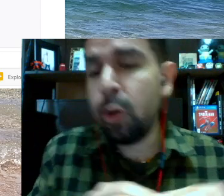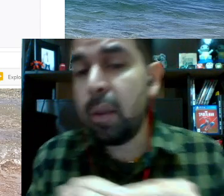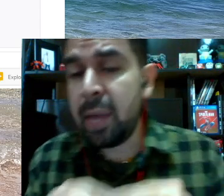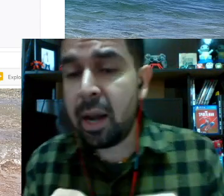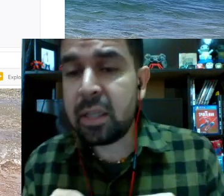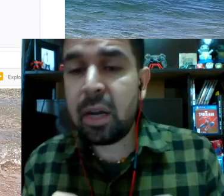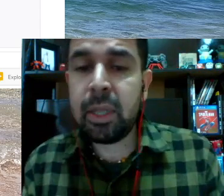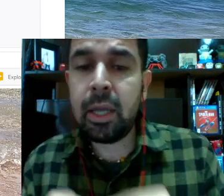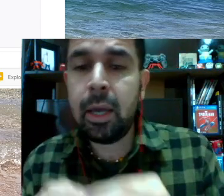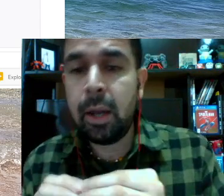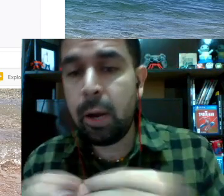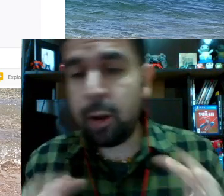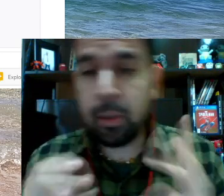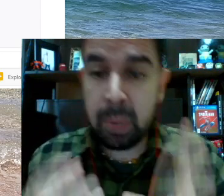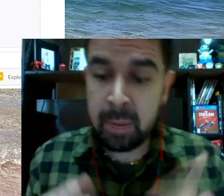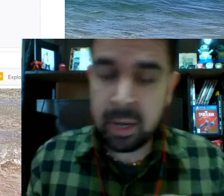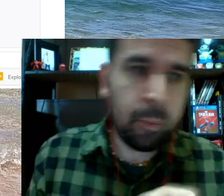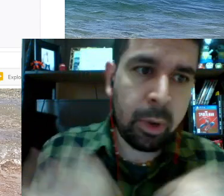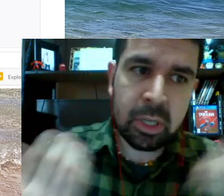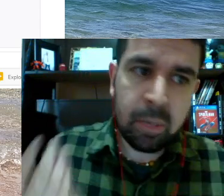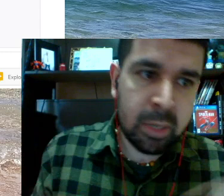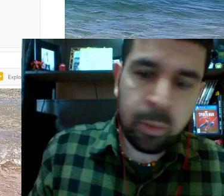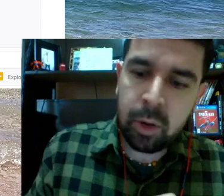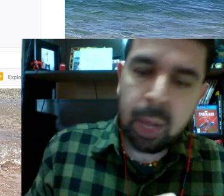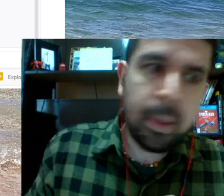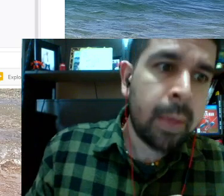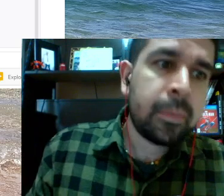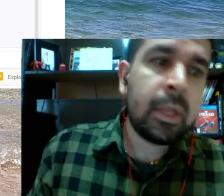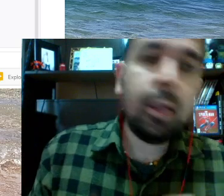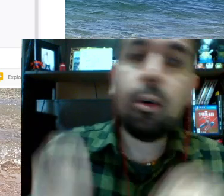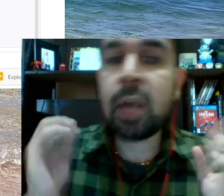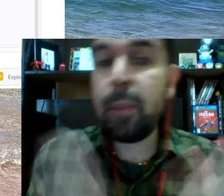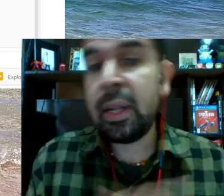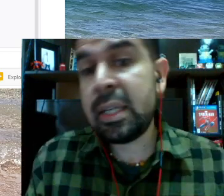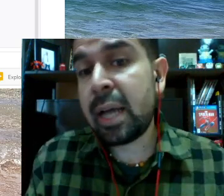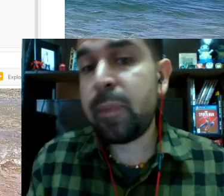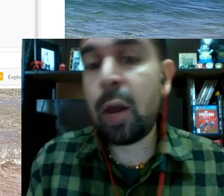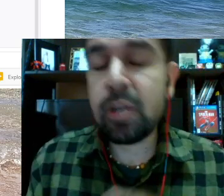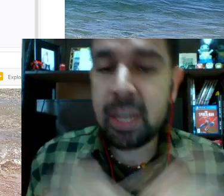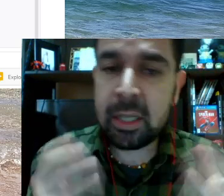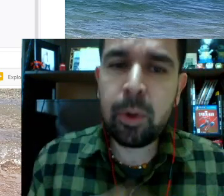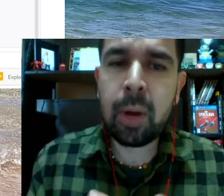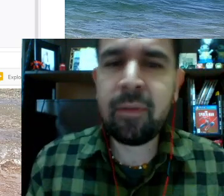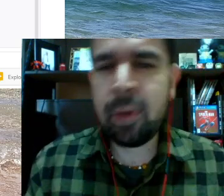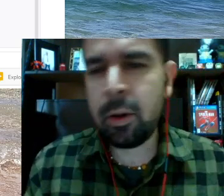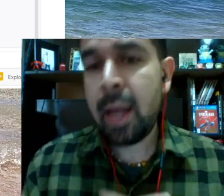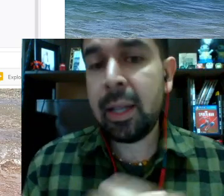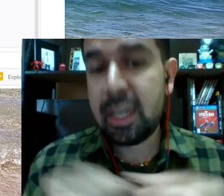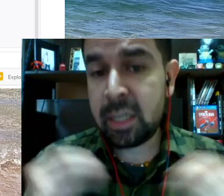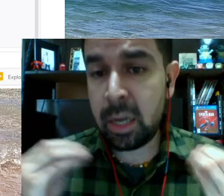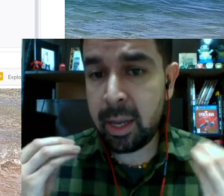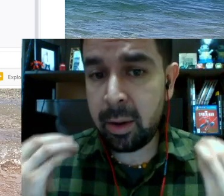grado y el viernes se repite en el horario del primer grado pero es el mismo programa los aprendizajes esperados de este programa fueron